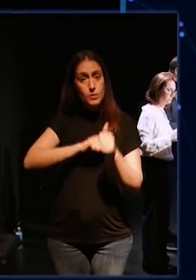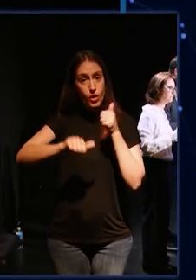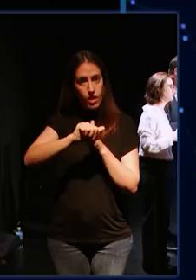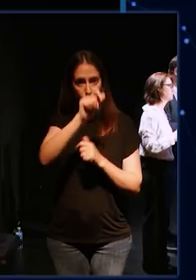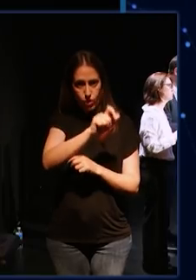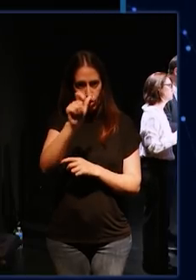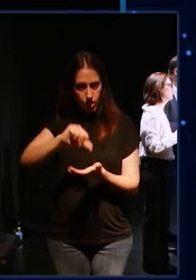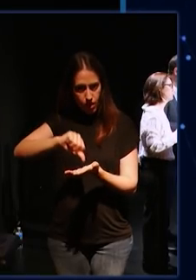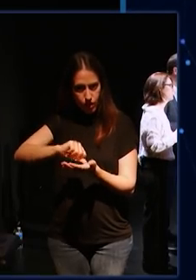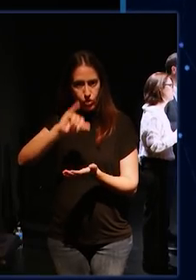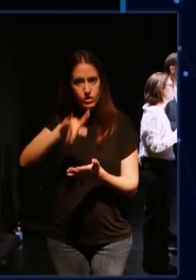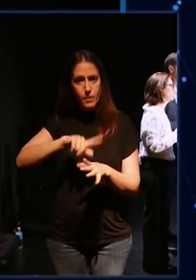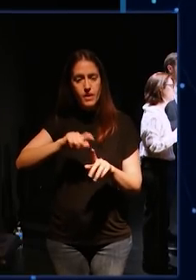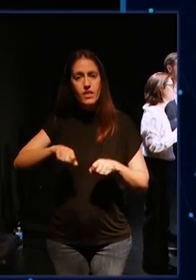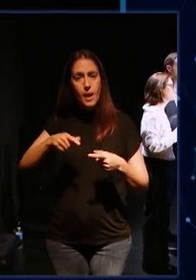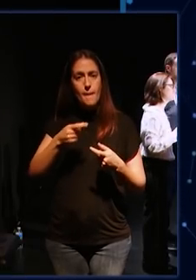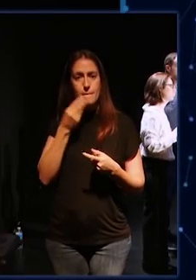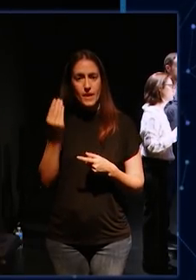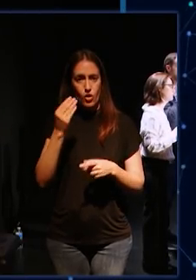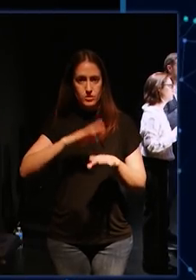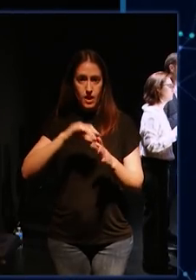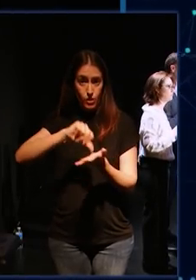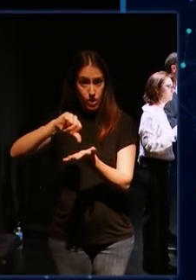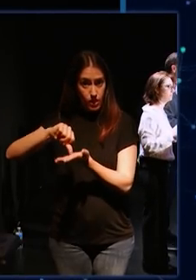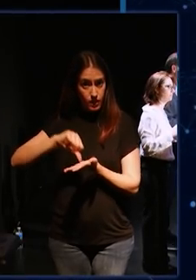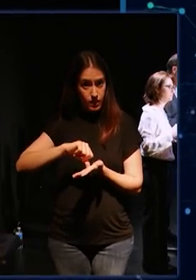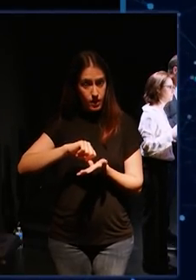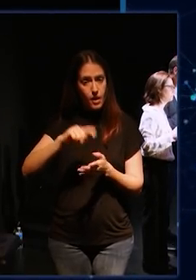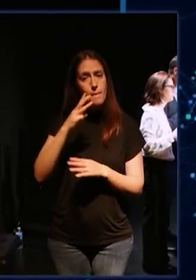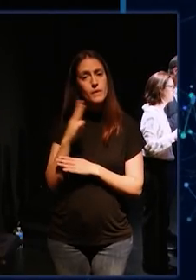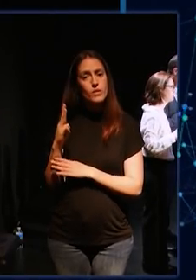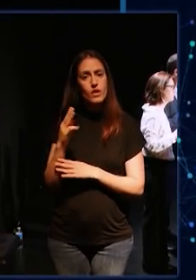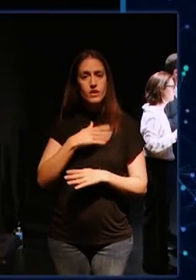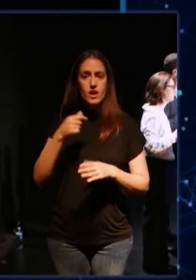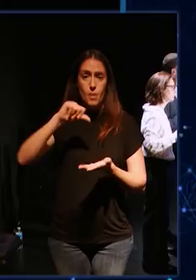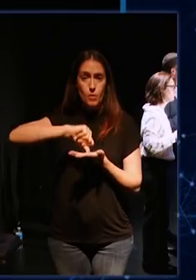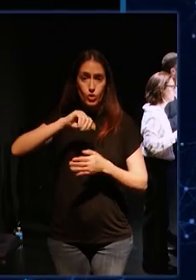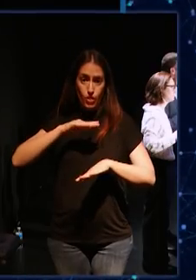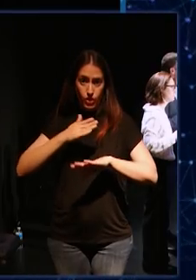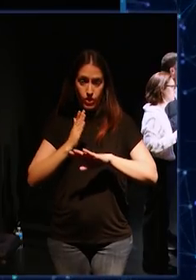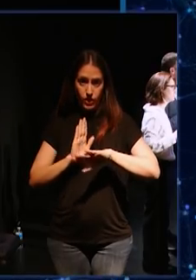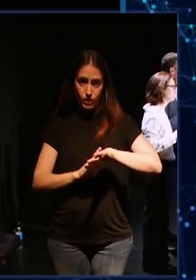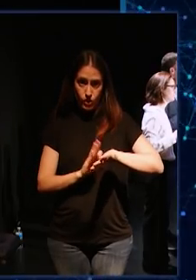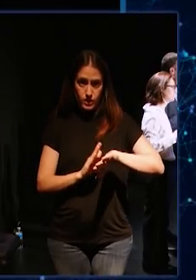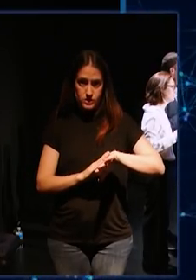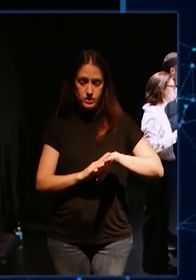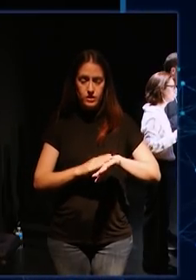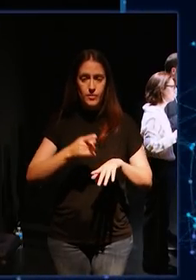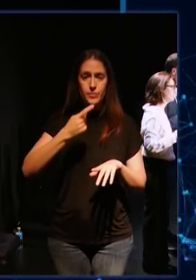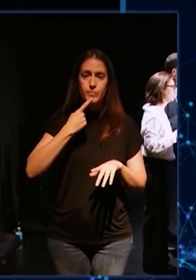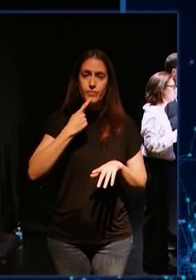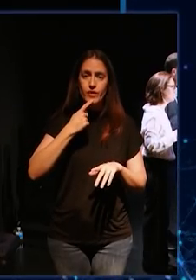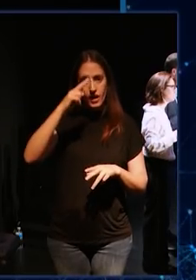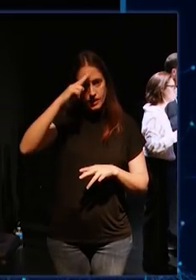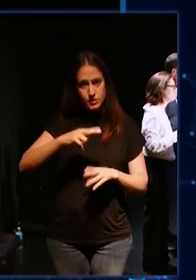y las mejoras de la ciudadanía. El Partido Popular es el voto de centro-derecha y es el voto que va a garantizar que se respete